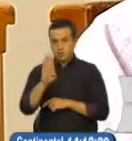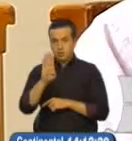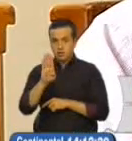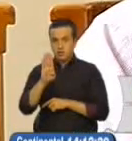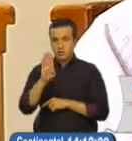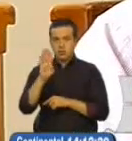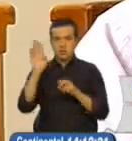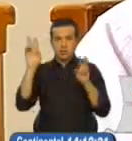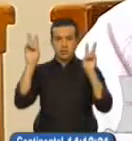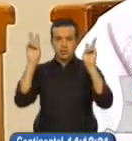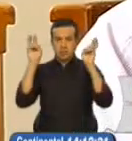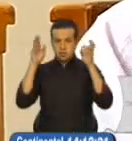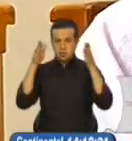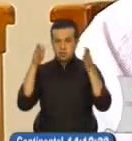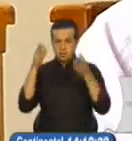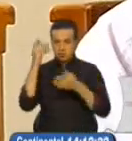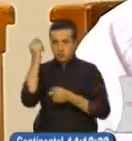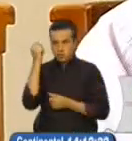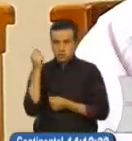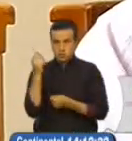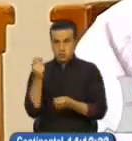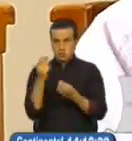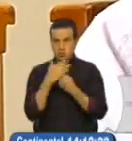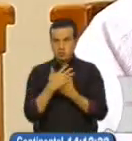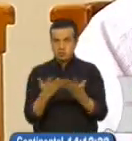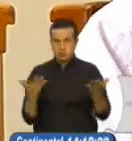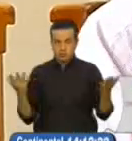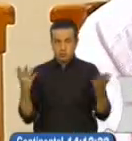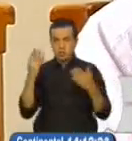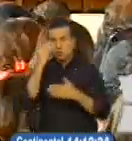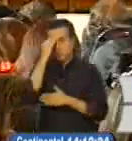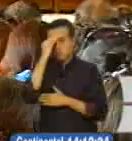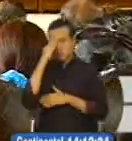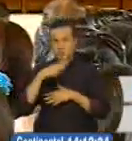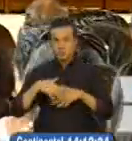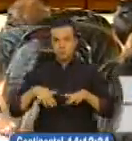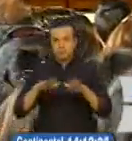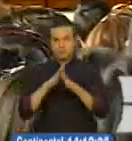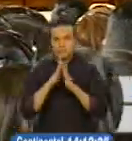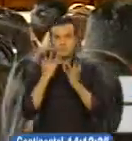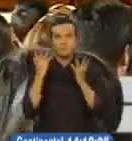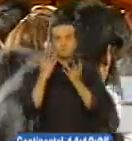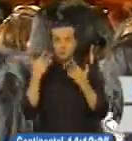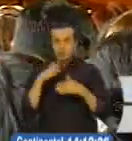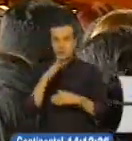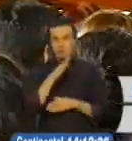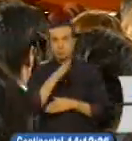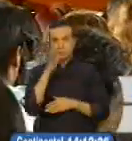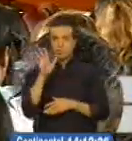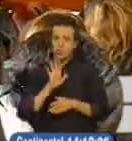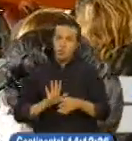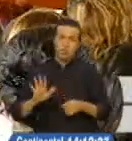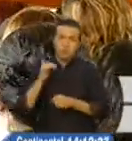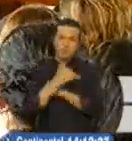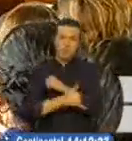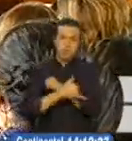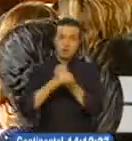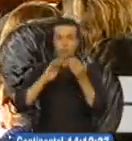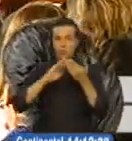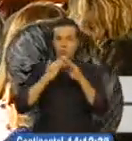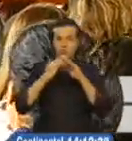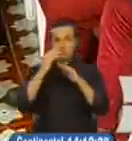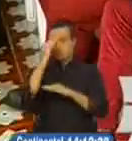Bruto de asignación presupuestaria para educación. Los recorridos se realizarán por todo el país con la